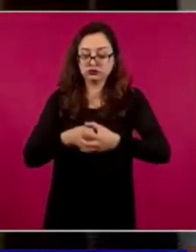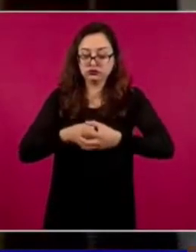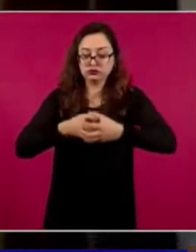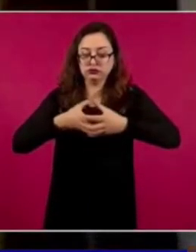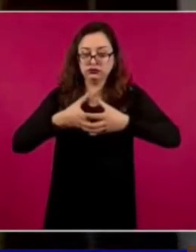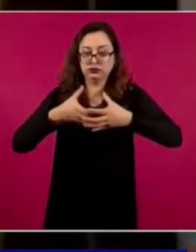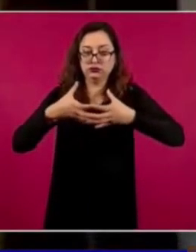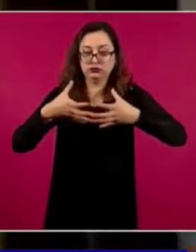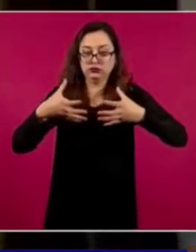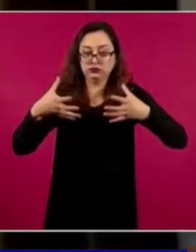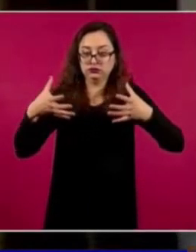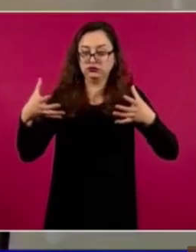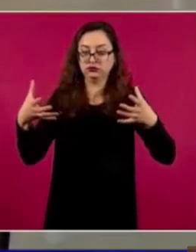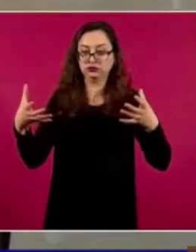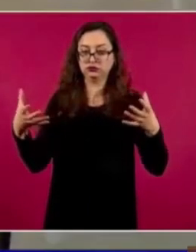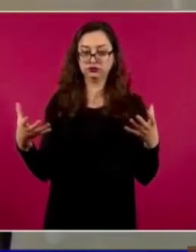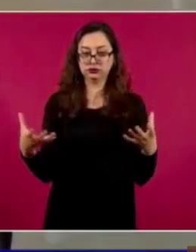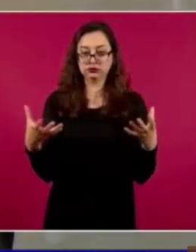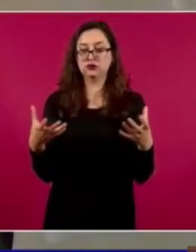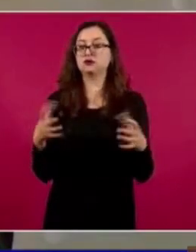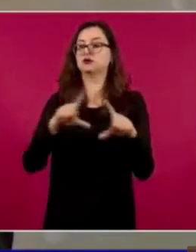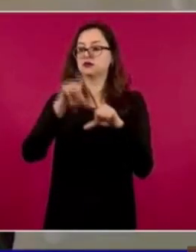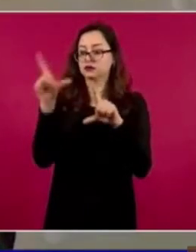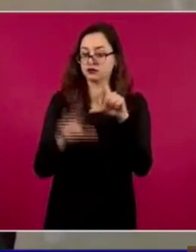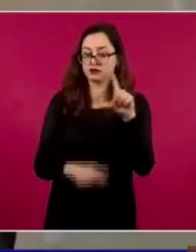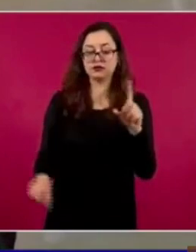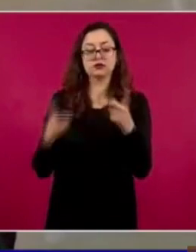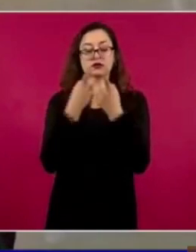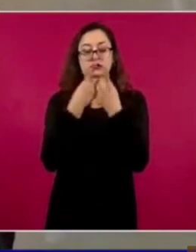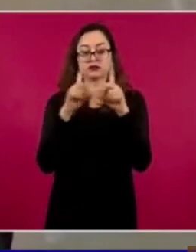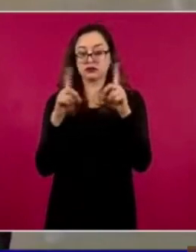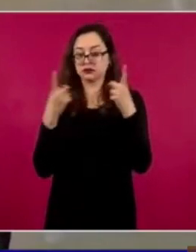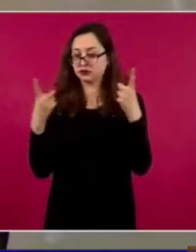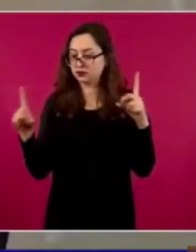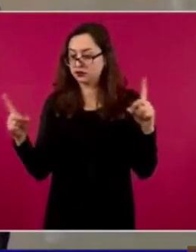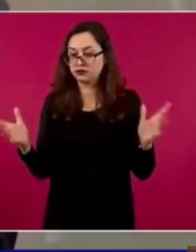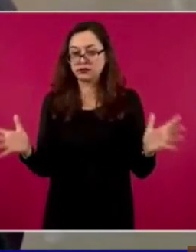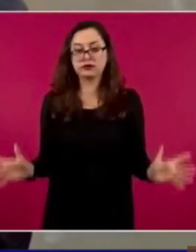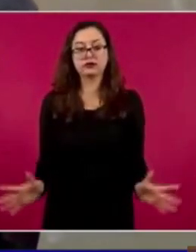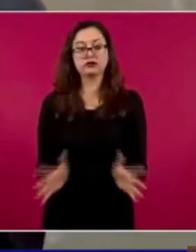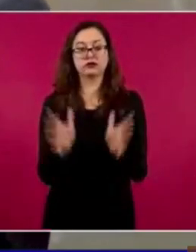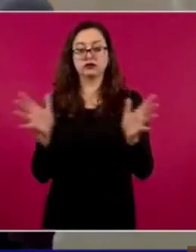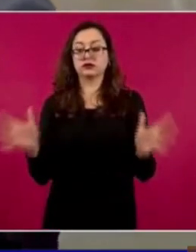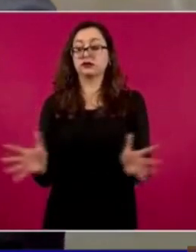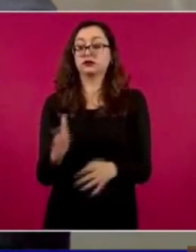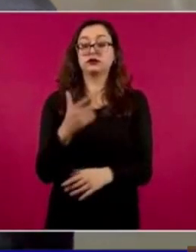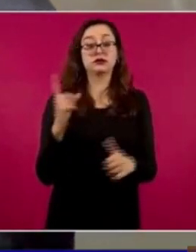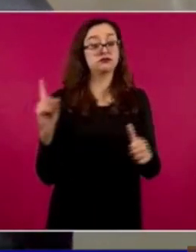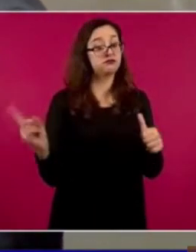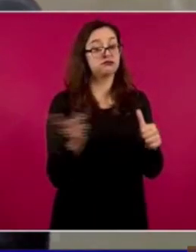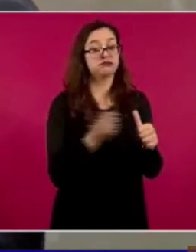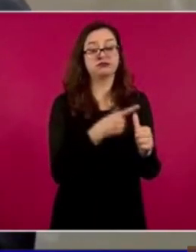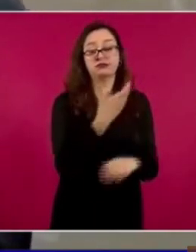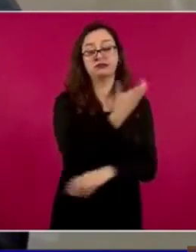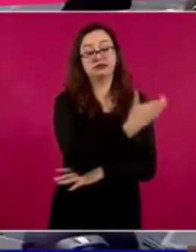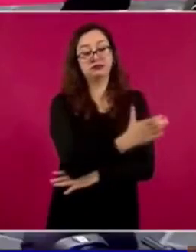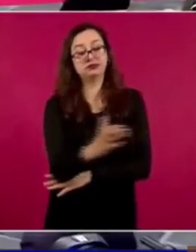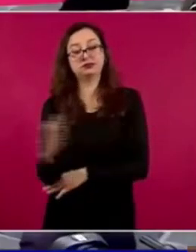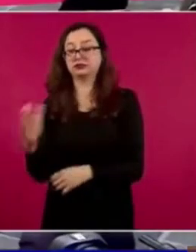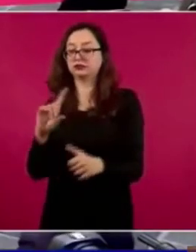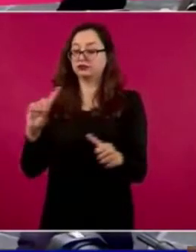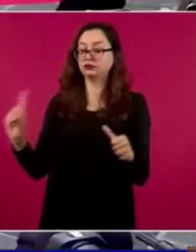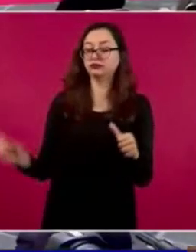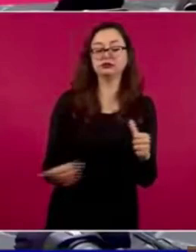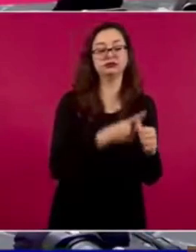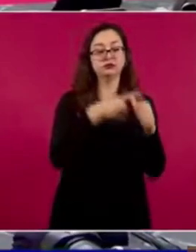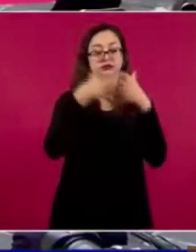Propone lograr el desarrollo nacional, en particular el de la agricultura y la industria,